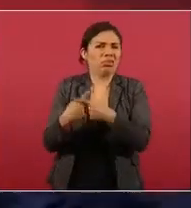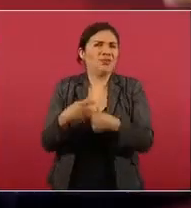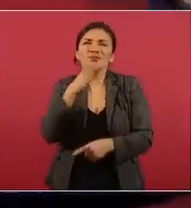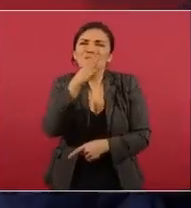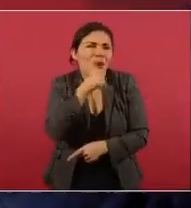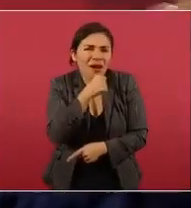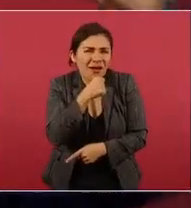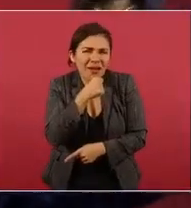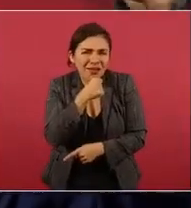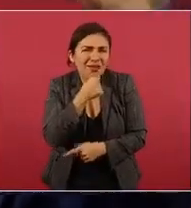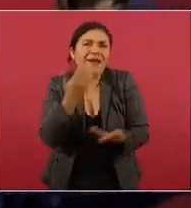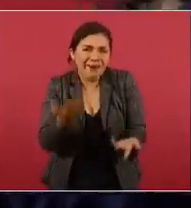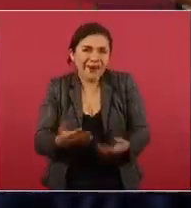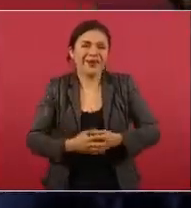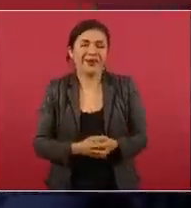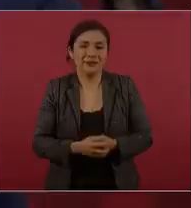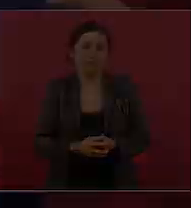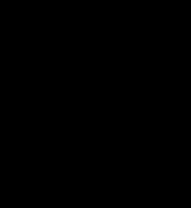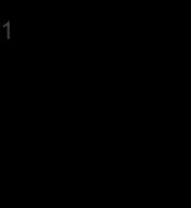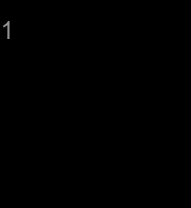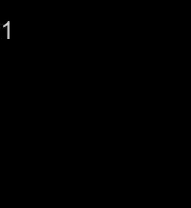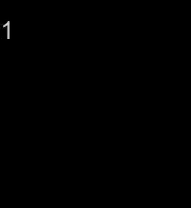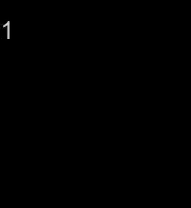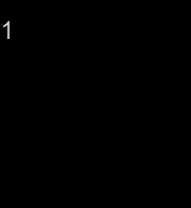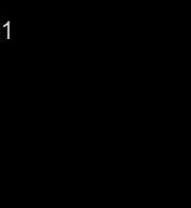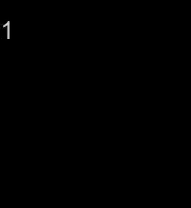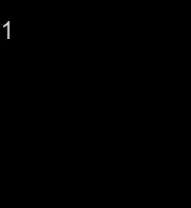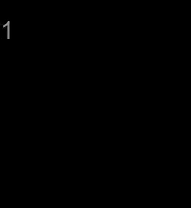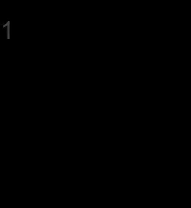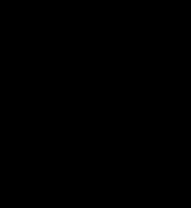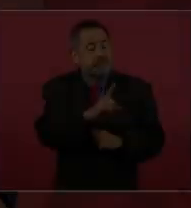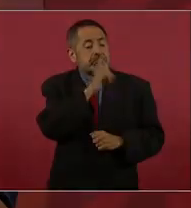Claro que los conservadores de Estados Unidos,